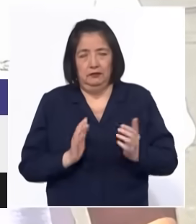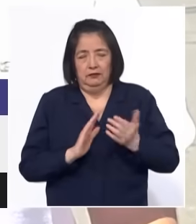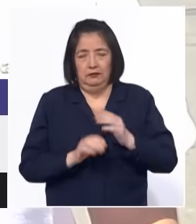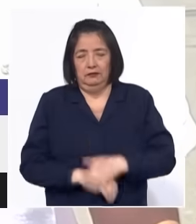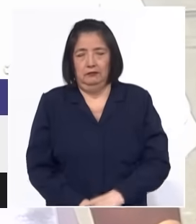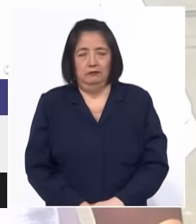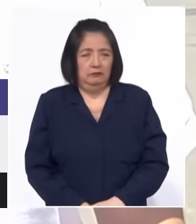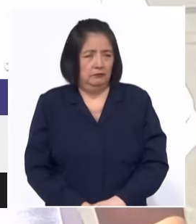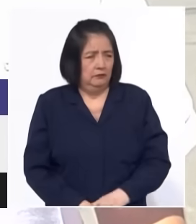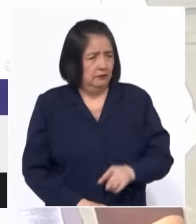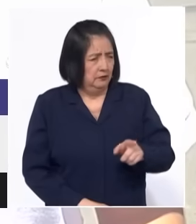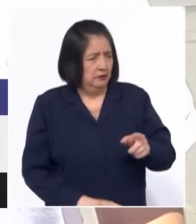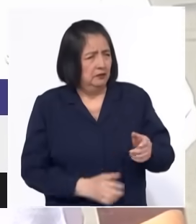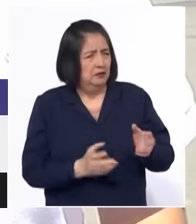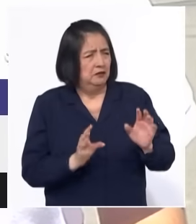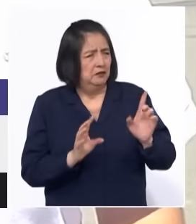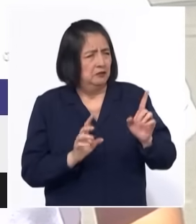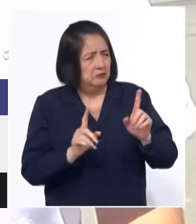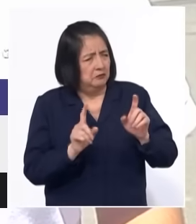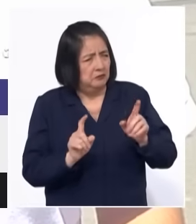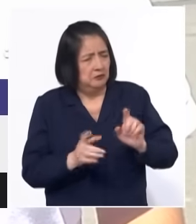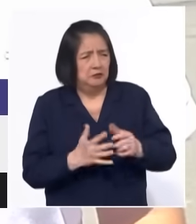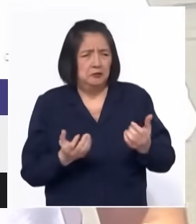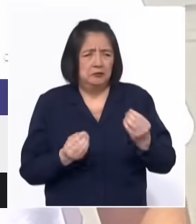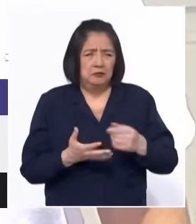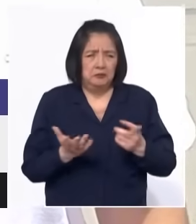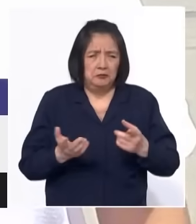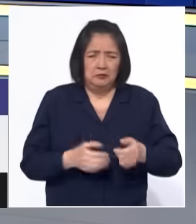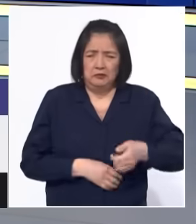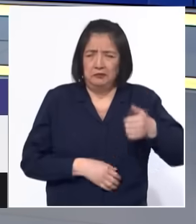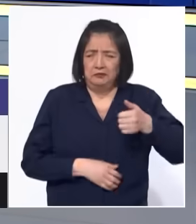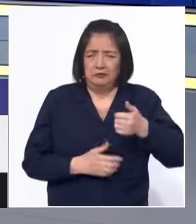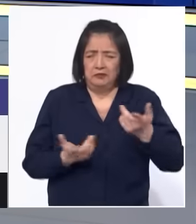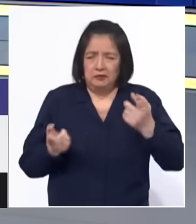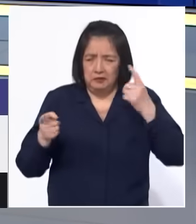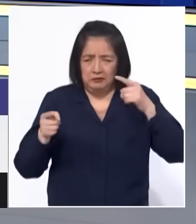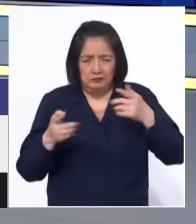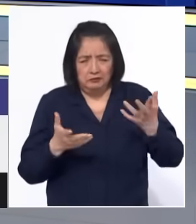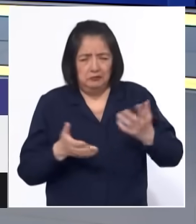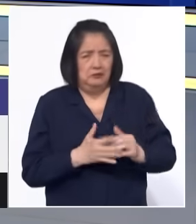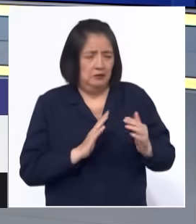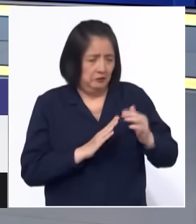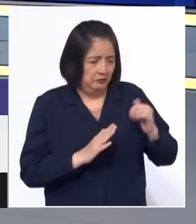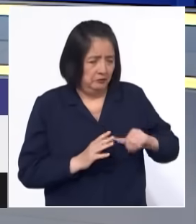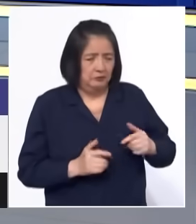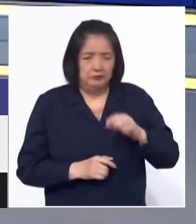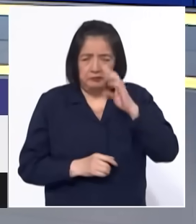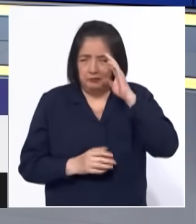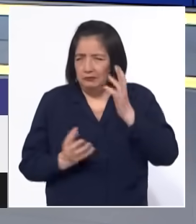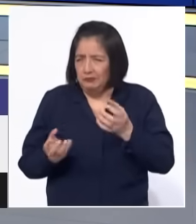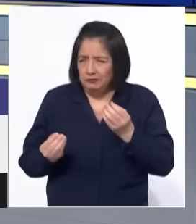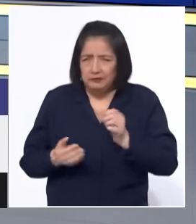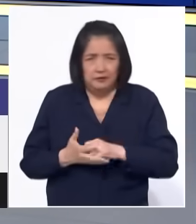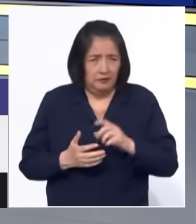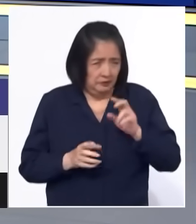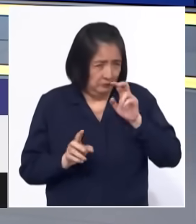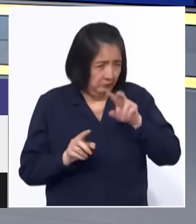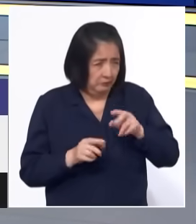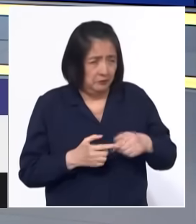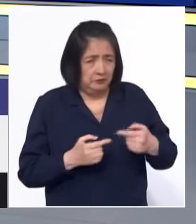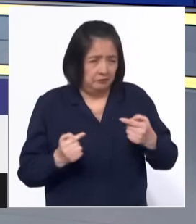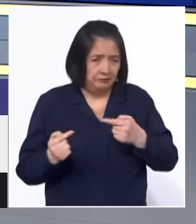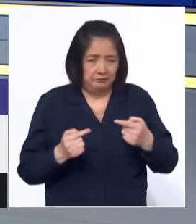ciudad. ¿Y cómo va la situación de la coordinación entre la autoridad edil y la policía? Porque hemos visto que hay